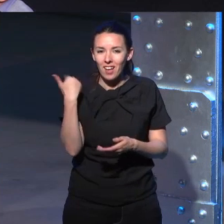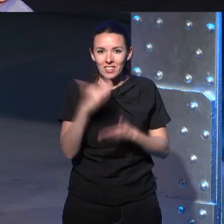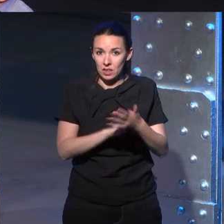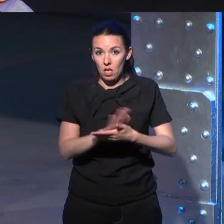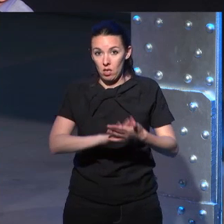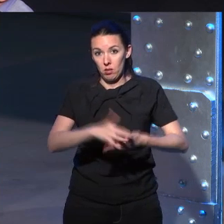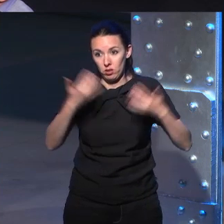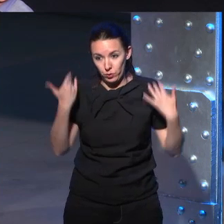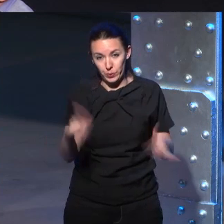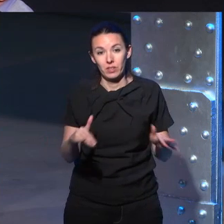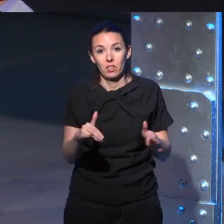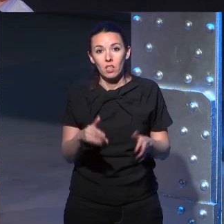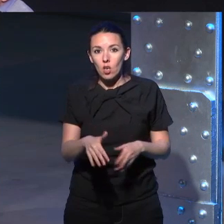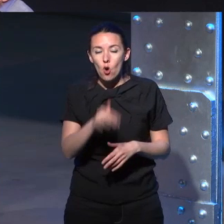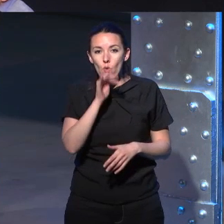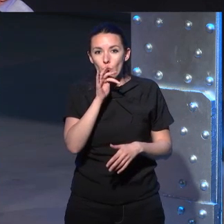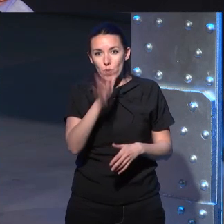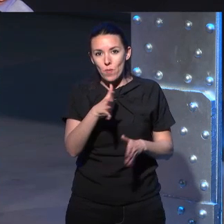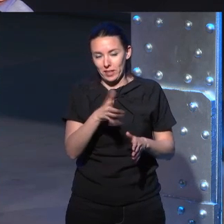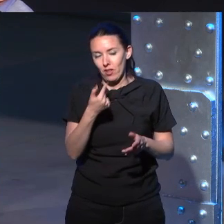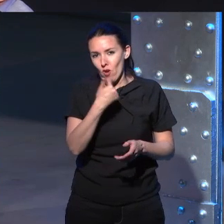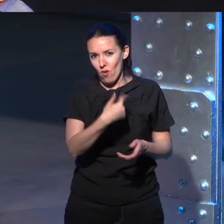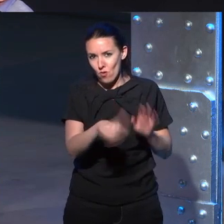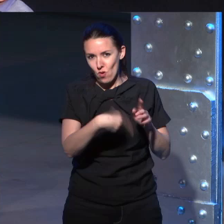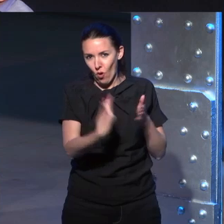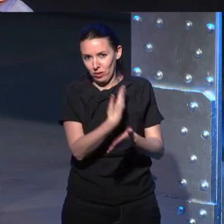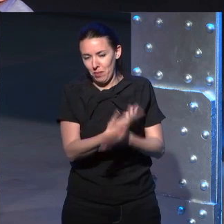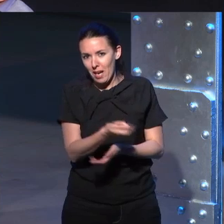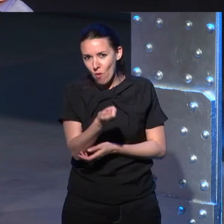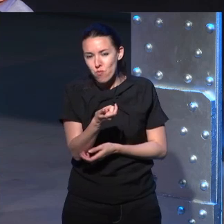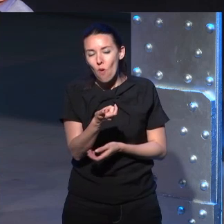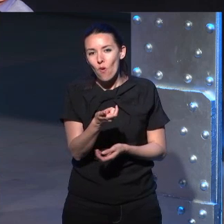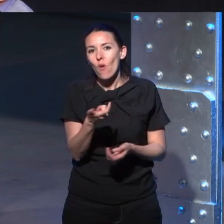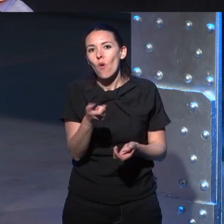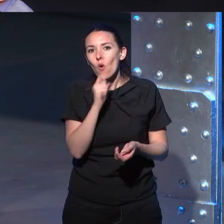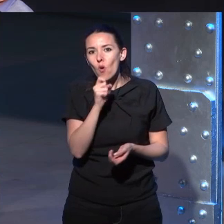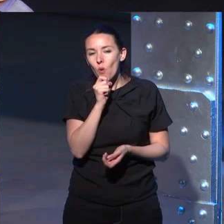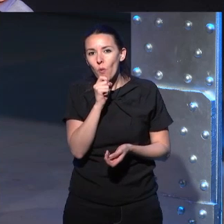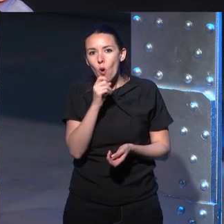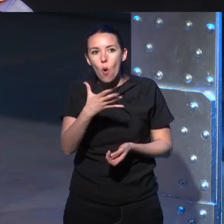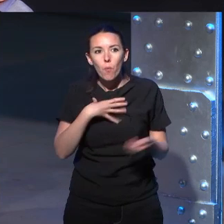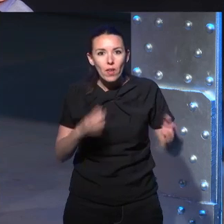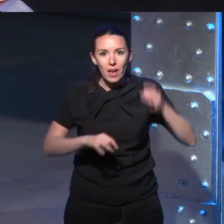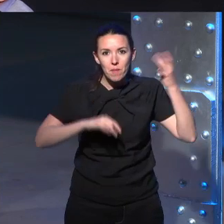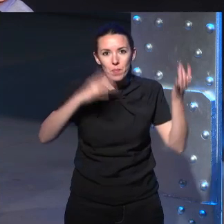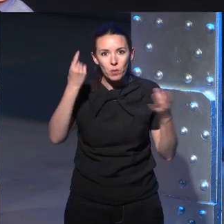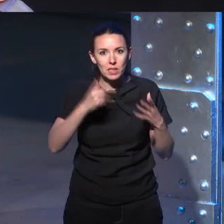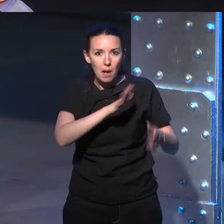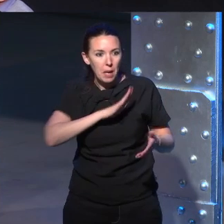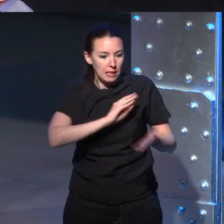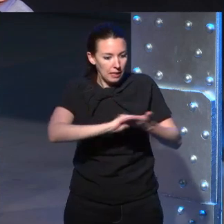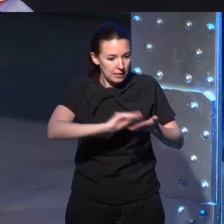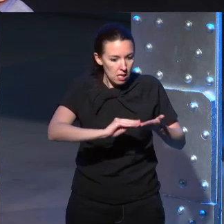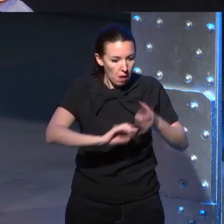contar, me ha prometido que va a contar un poco de cómo se puede improvisar eso mientras se está